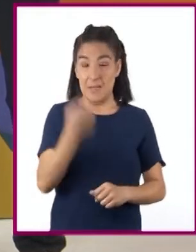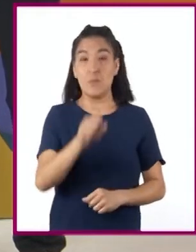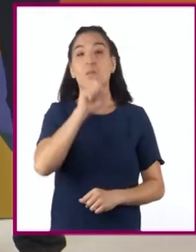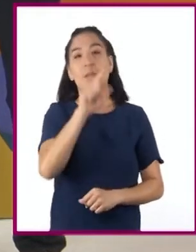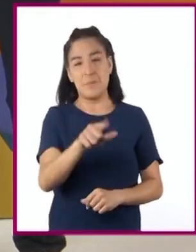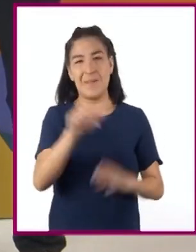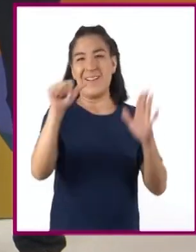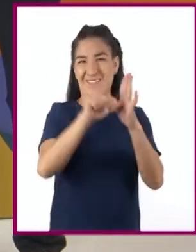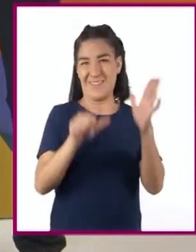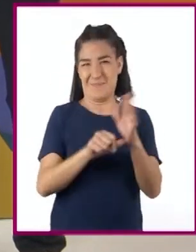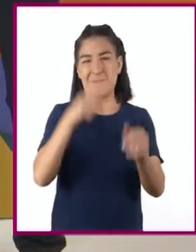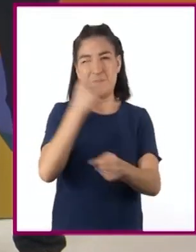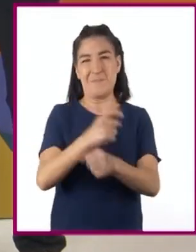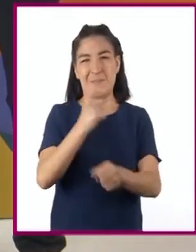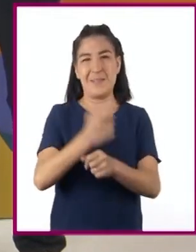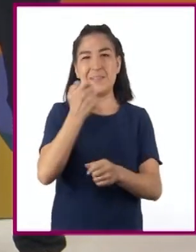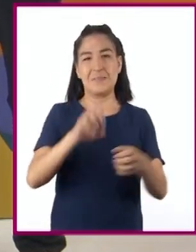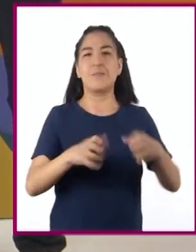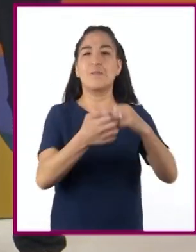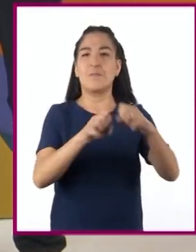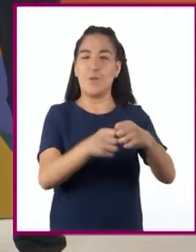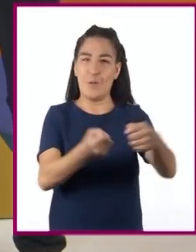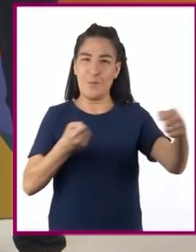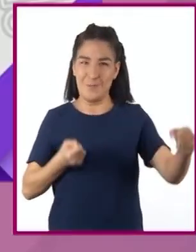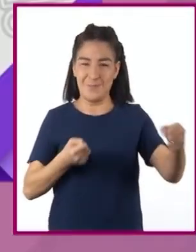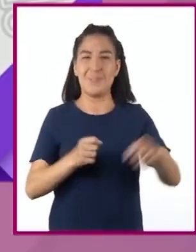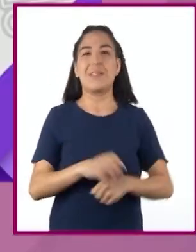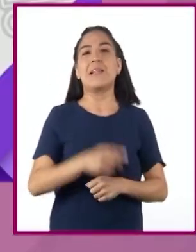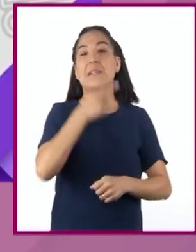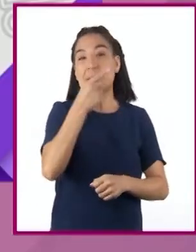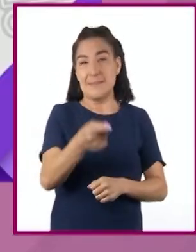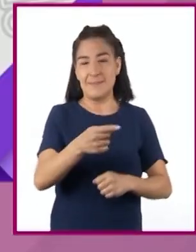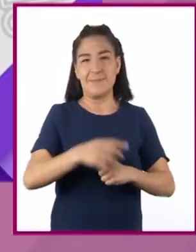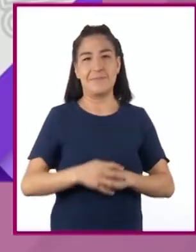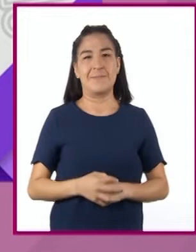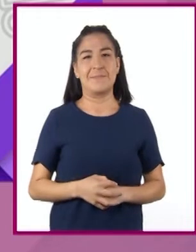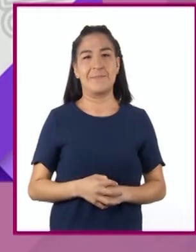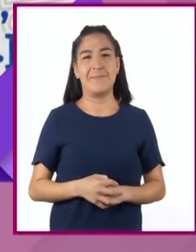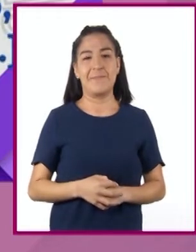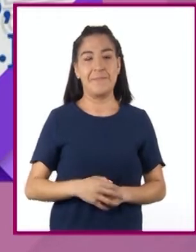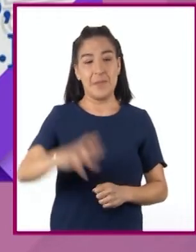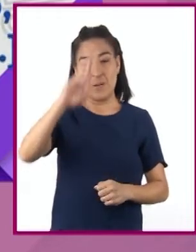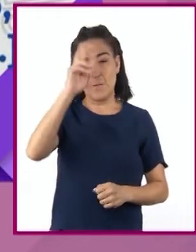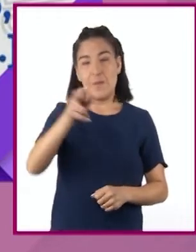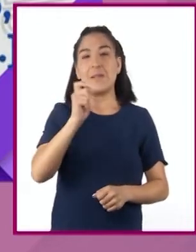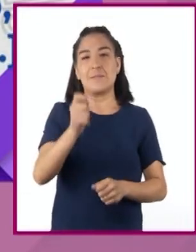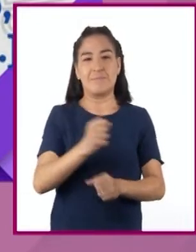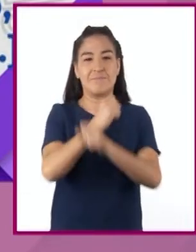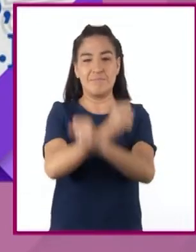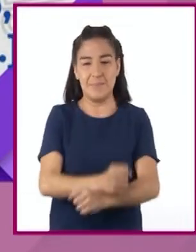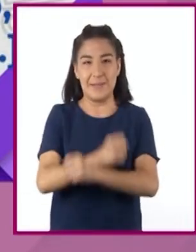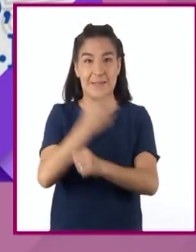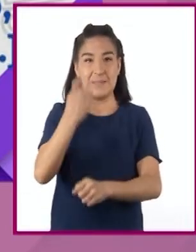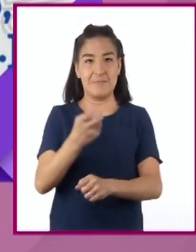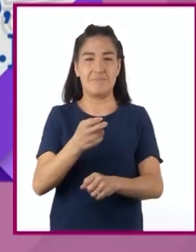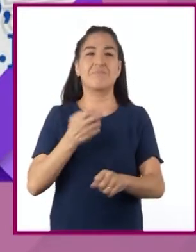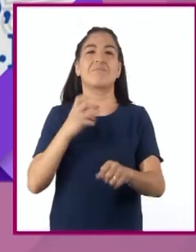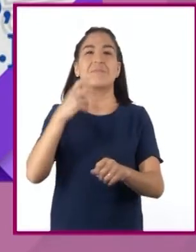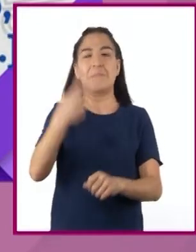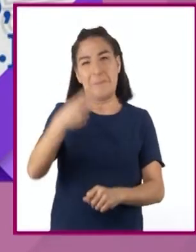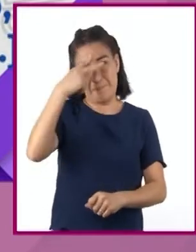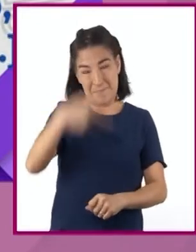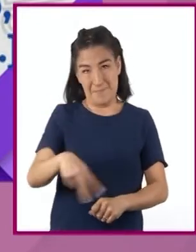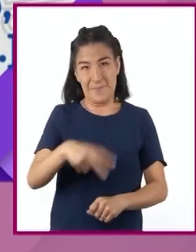el artículo 1 de nuestra Constitución dice: está prohibida la esclavitud en los Estados Unidos